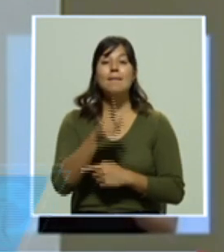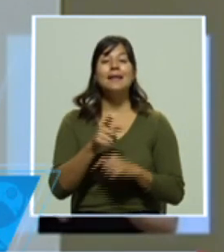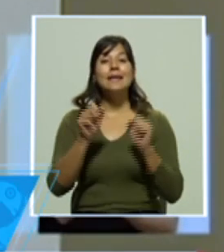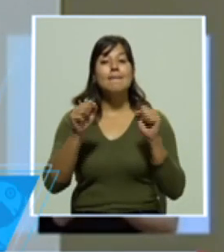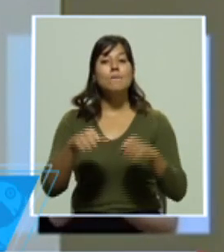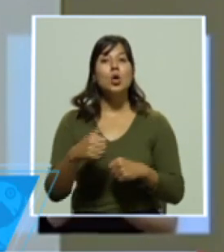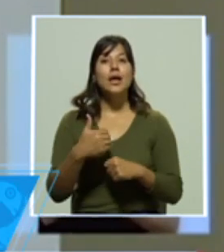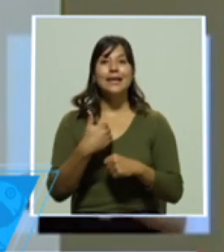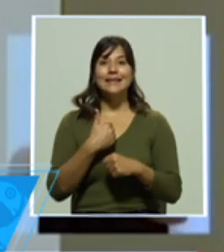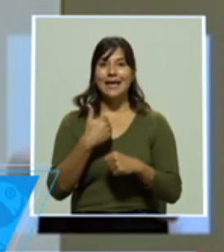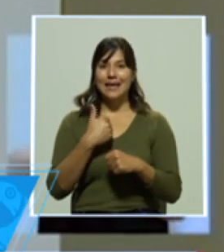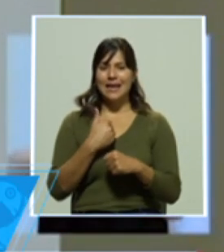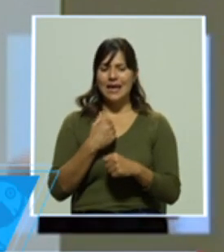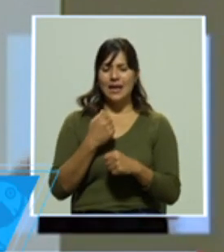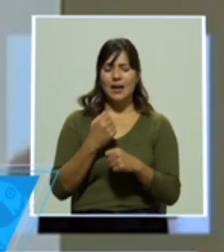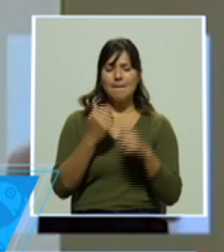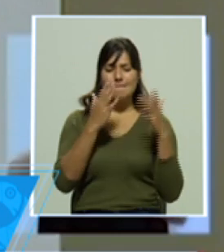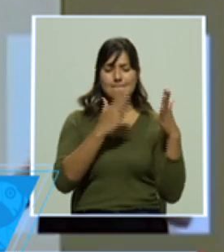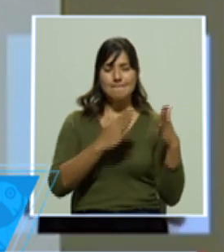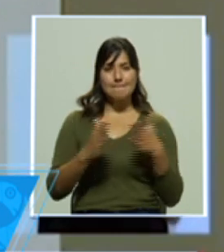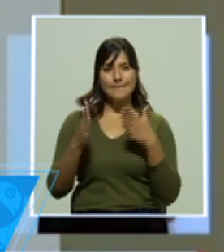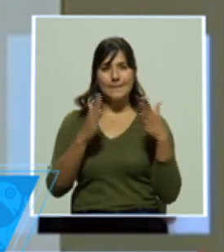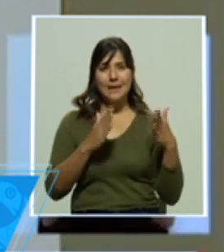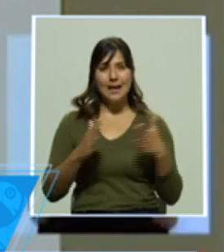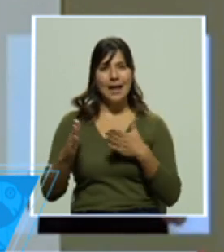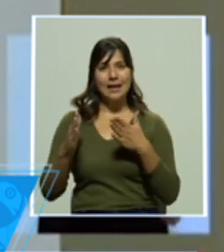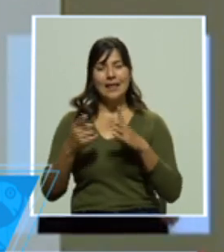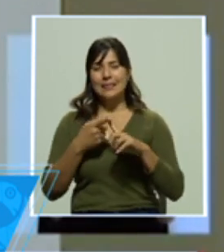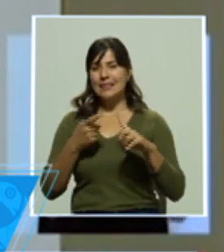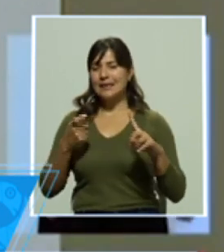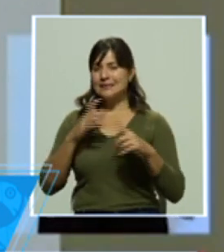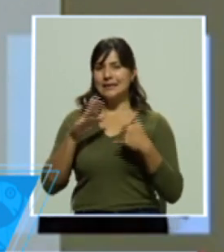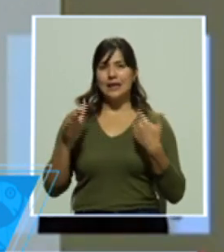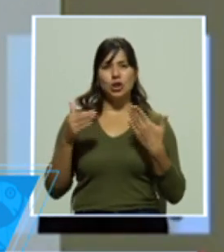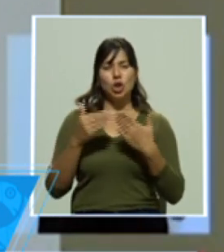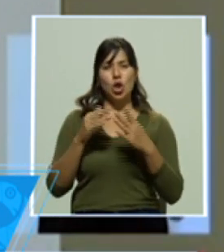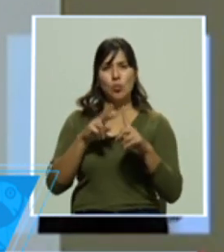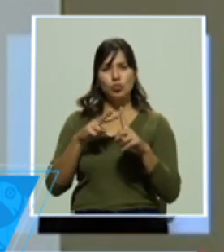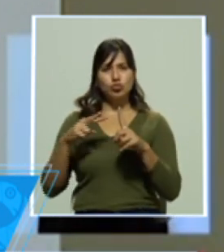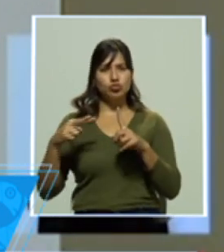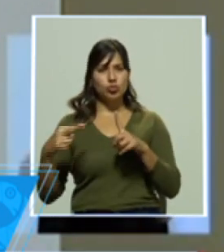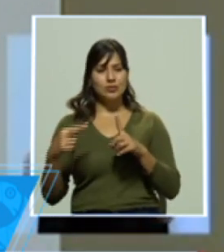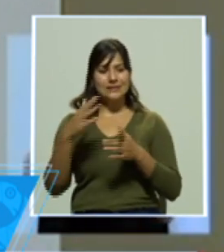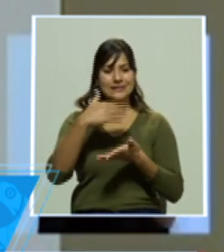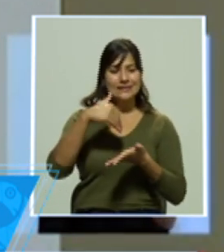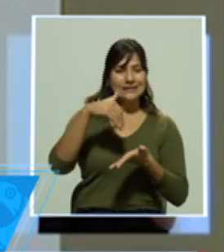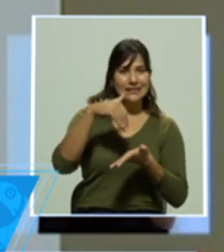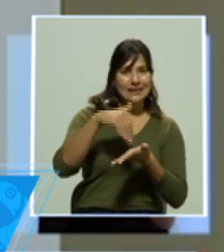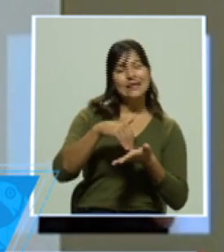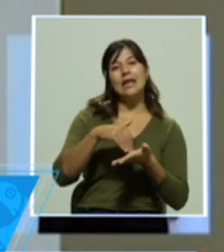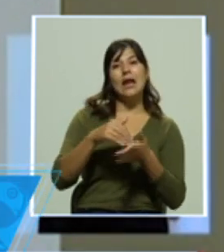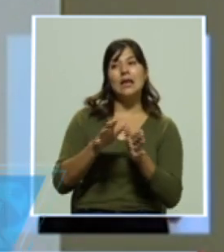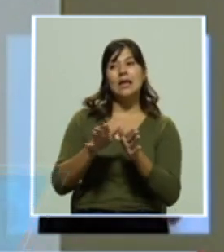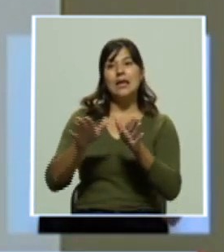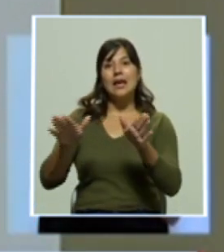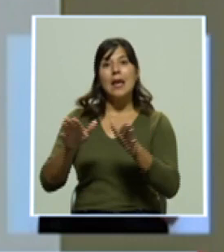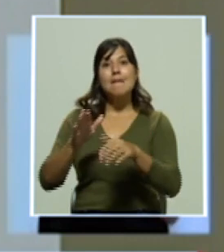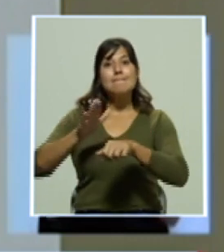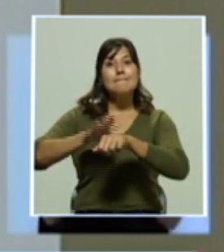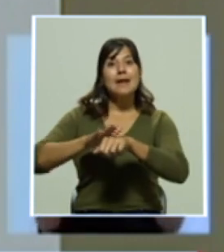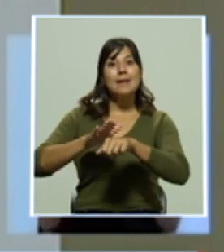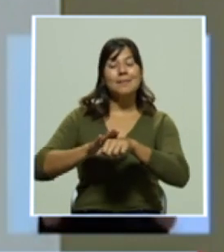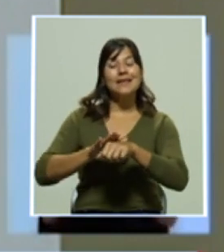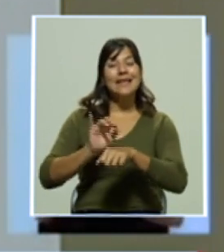un trabajo tan planificado en todos los niveles de gestión, desde central hasta local, es lo que va a garantizar esa calidad en